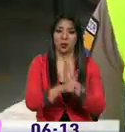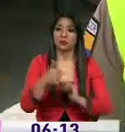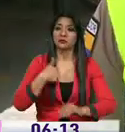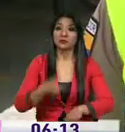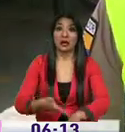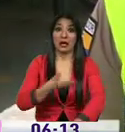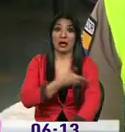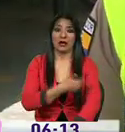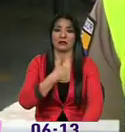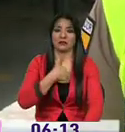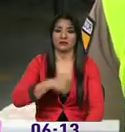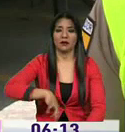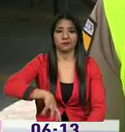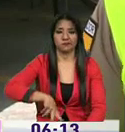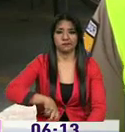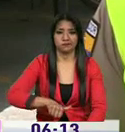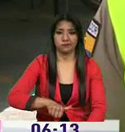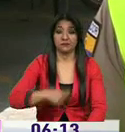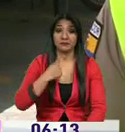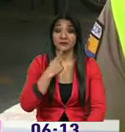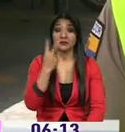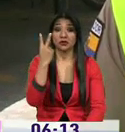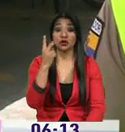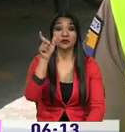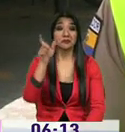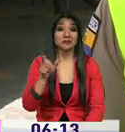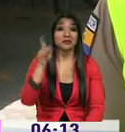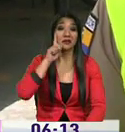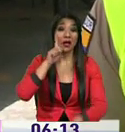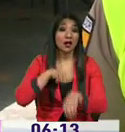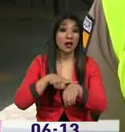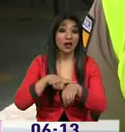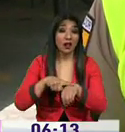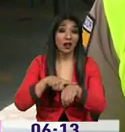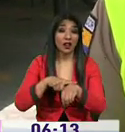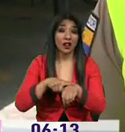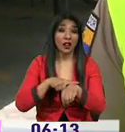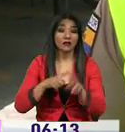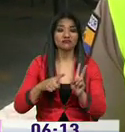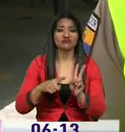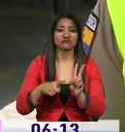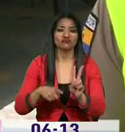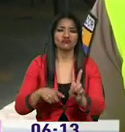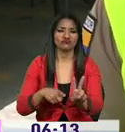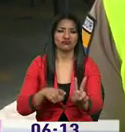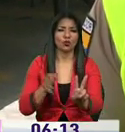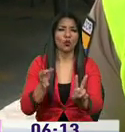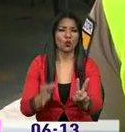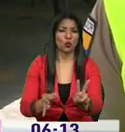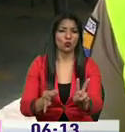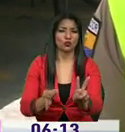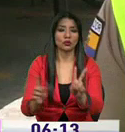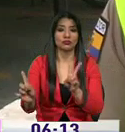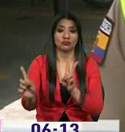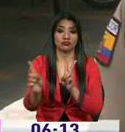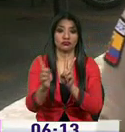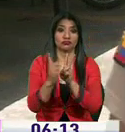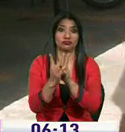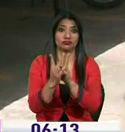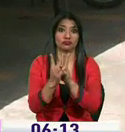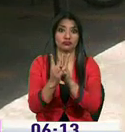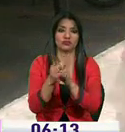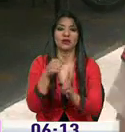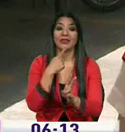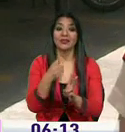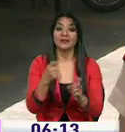Que dos personas afroecuatorianas, alrededor de esa hora le habían interceptado y se habían bajado de